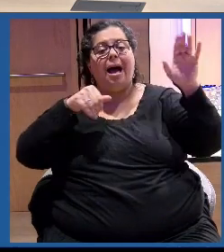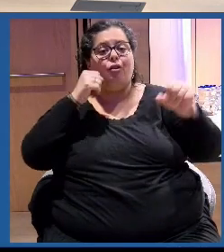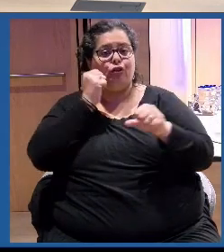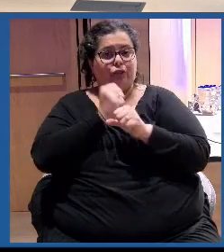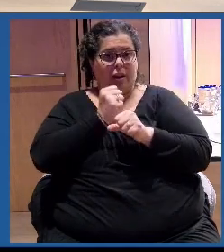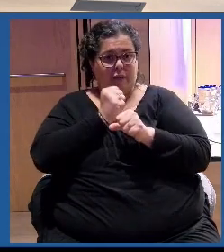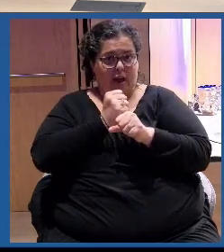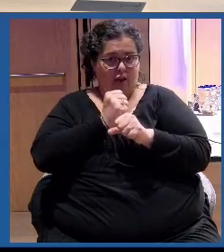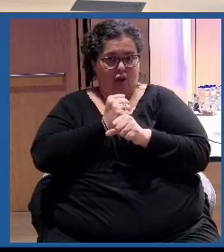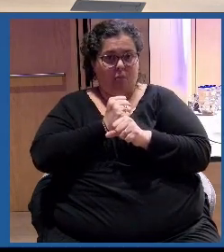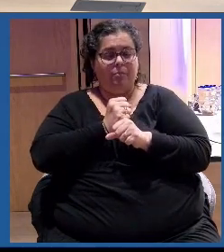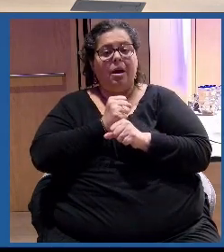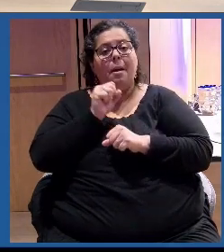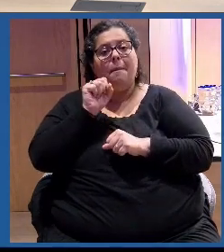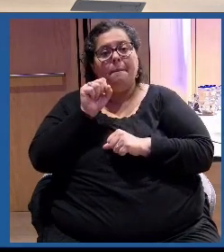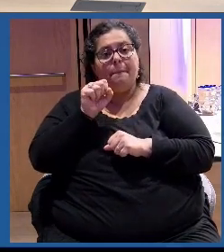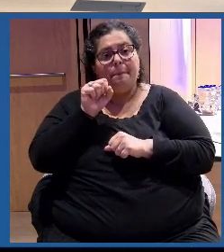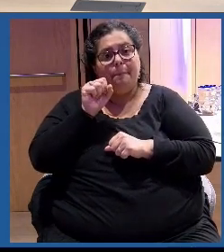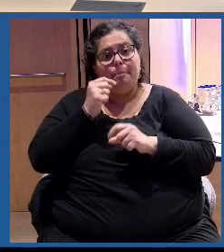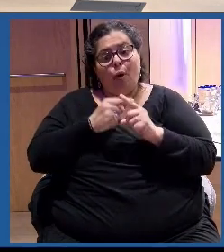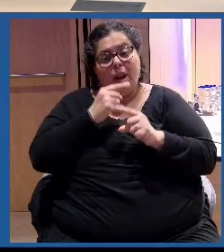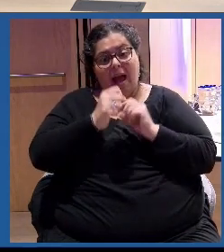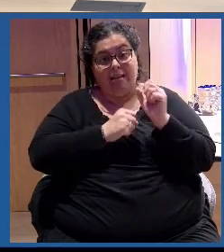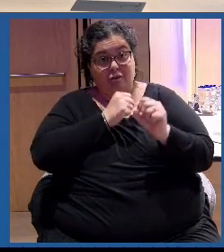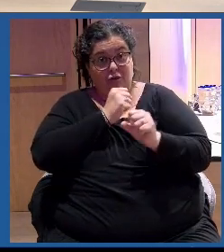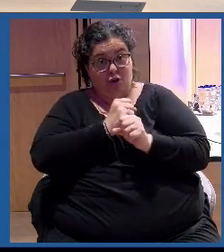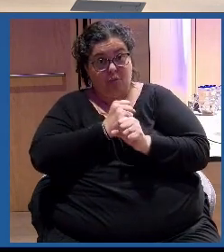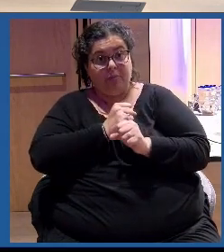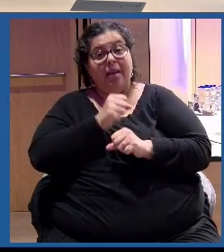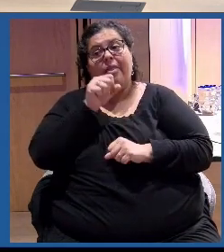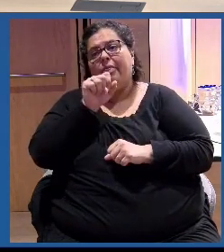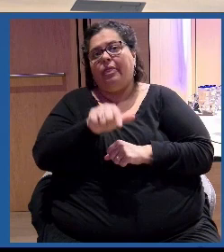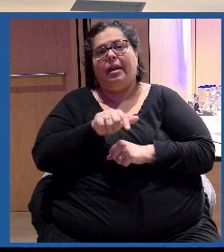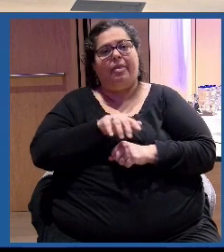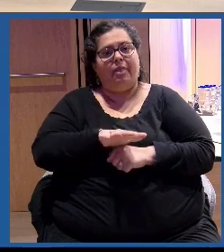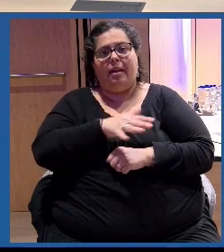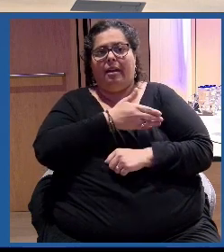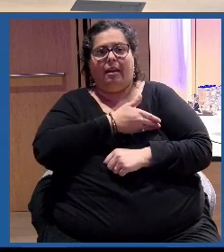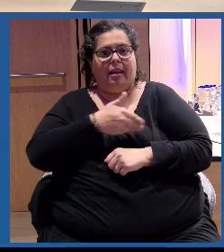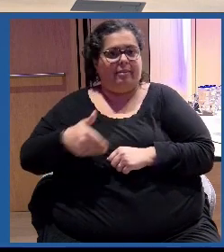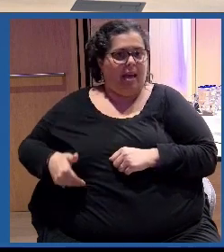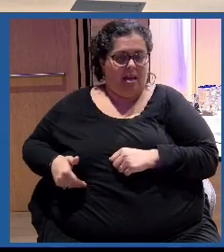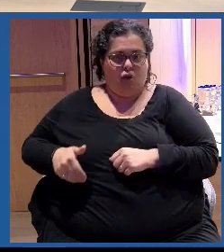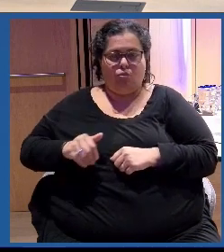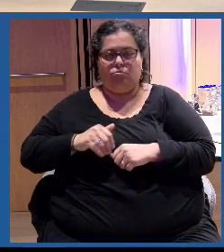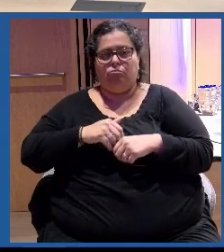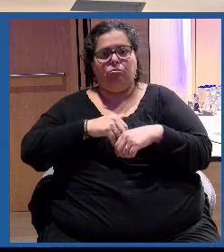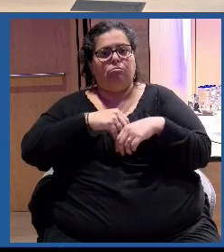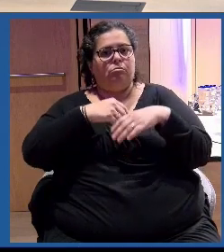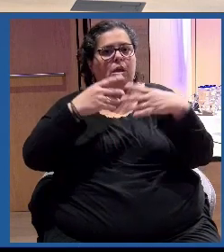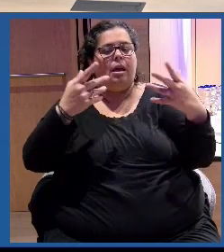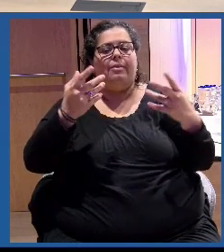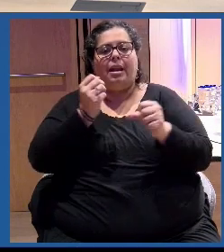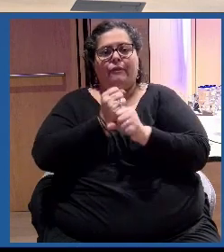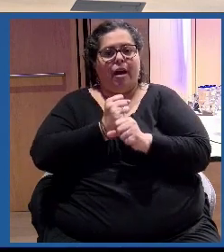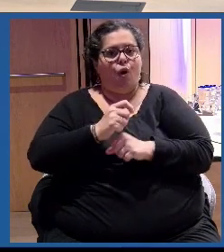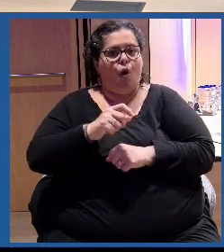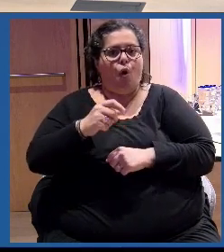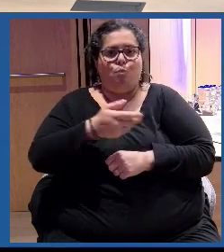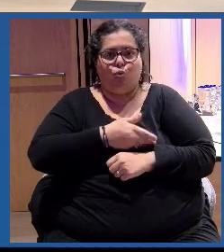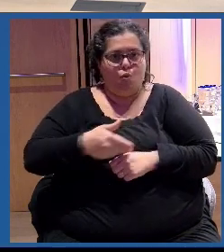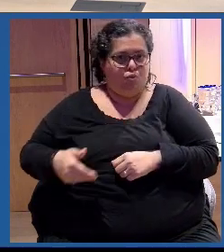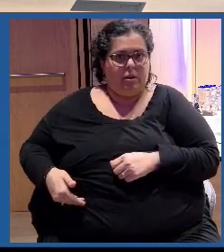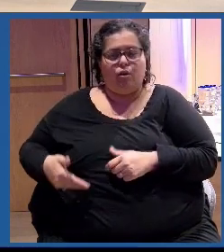que se hagan en el año desde los poderes del Estado, el Tribunal de lo Contencioso